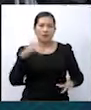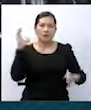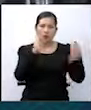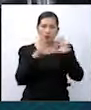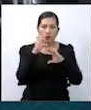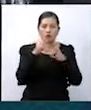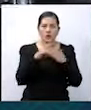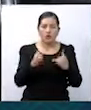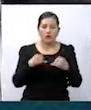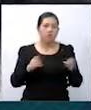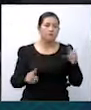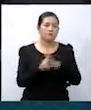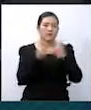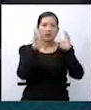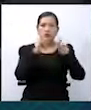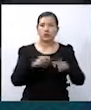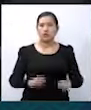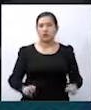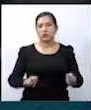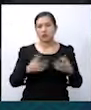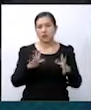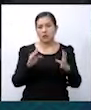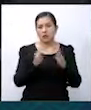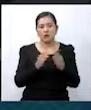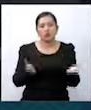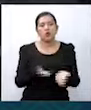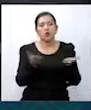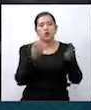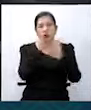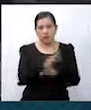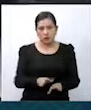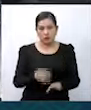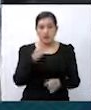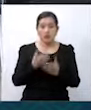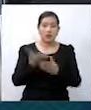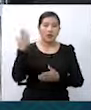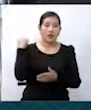problema. Sin embargo, ya en el primero de marzo,